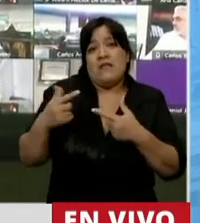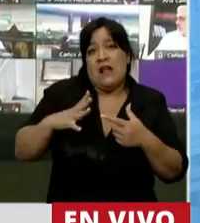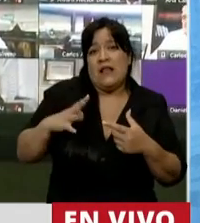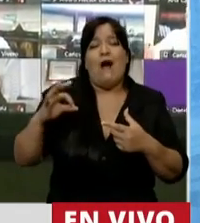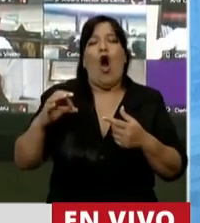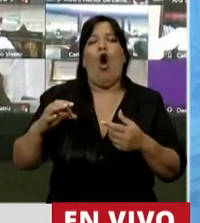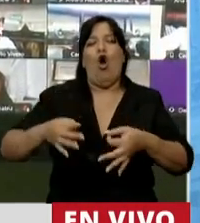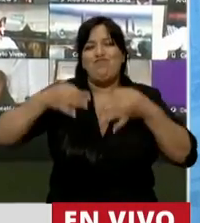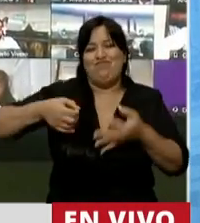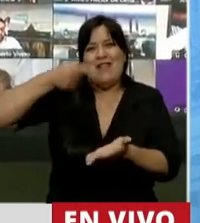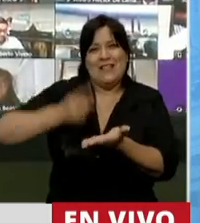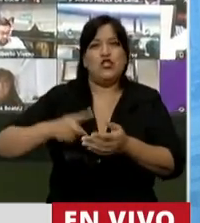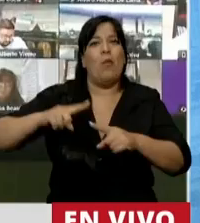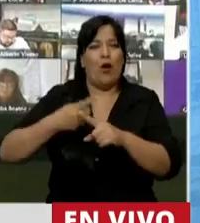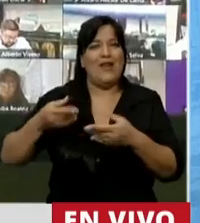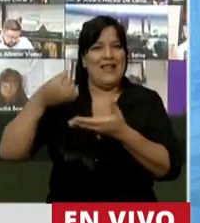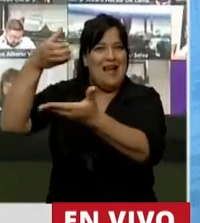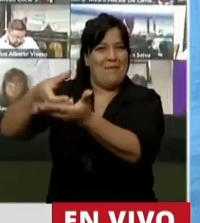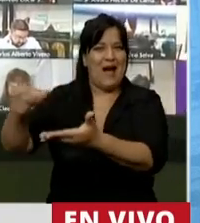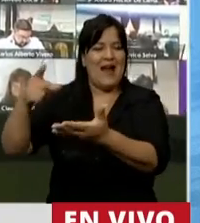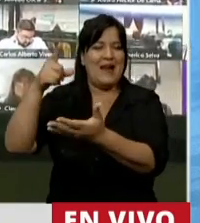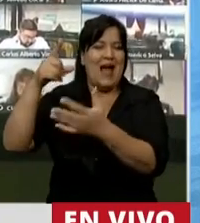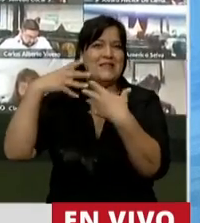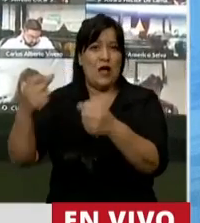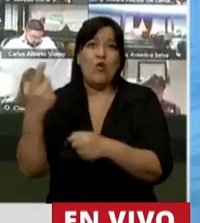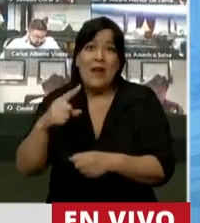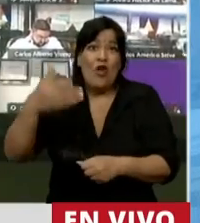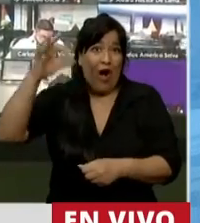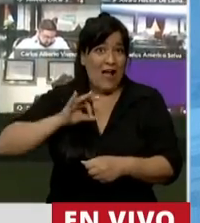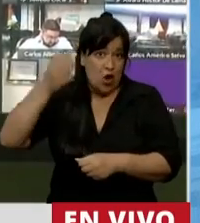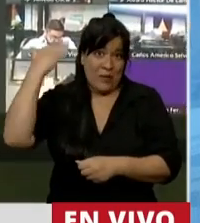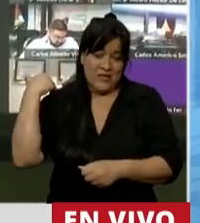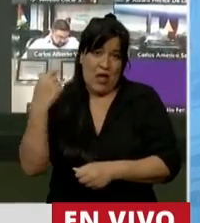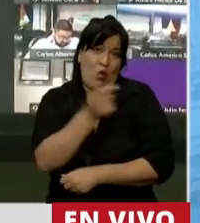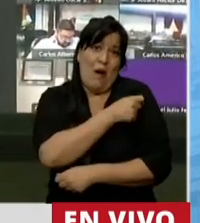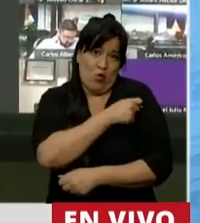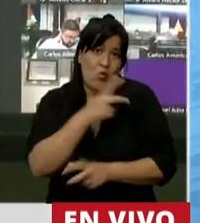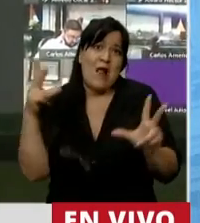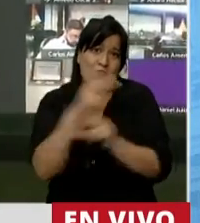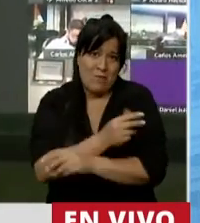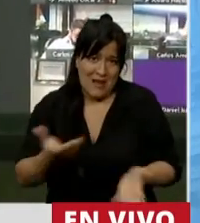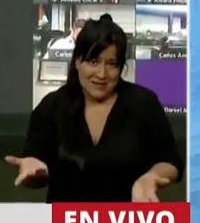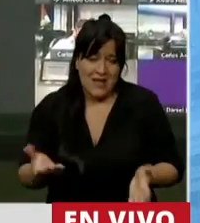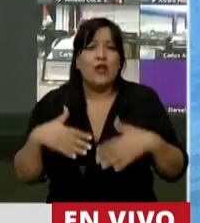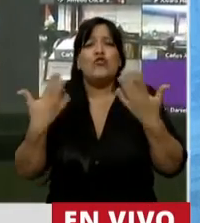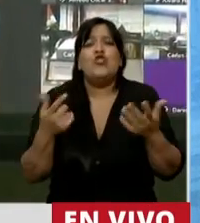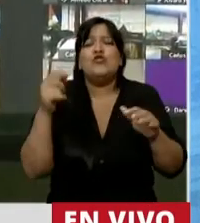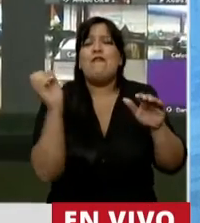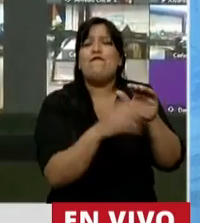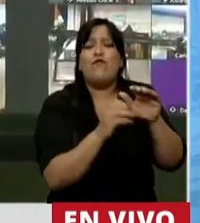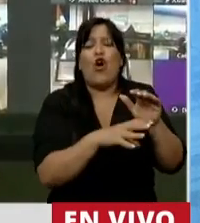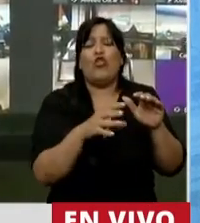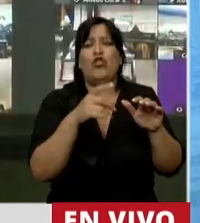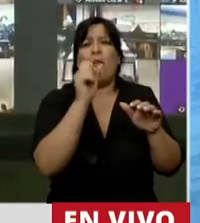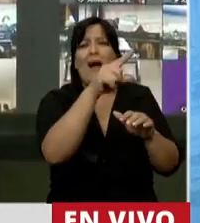política para asignarlos a salud, pero lo cierto es que faltaron vacunas. ¿Por qué requiere fondos adicionales el sistema de